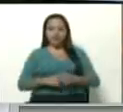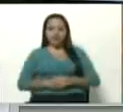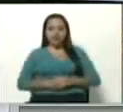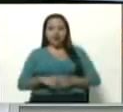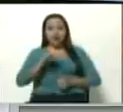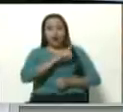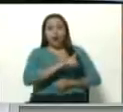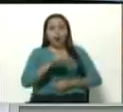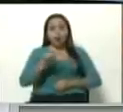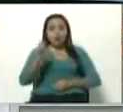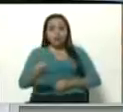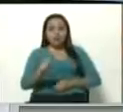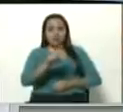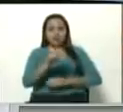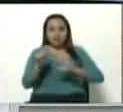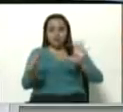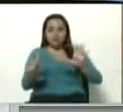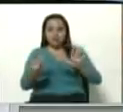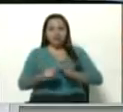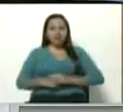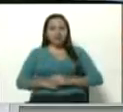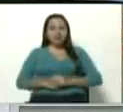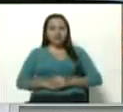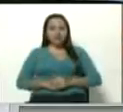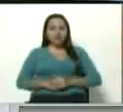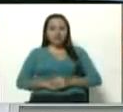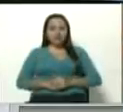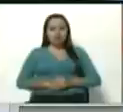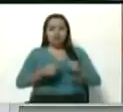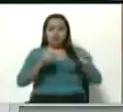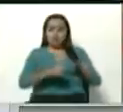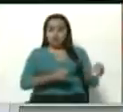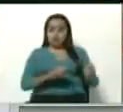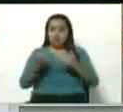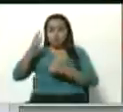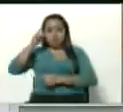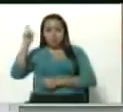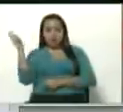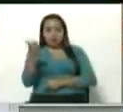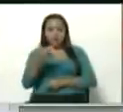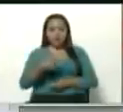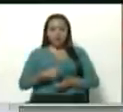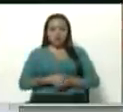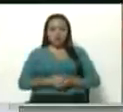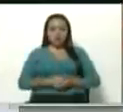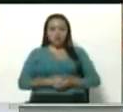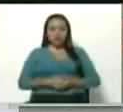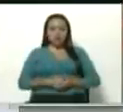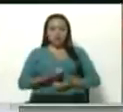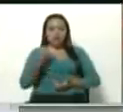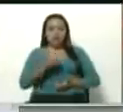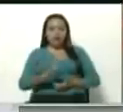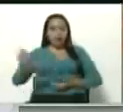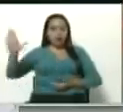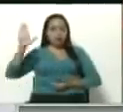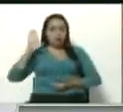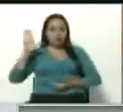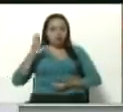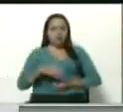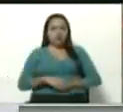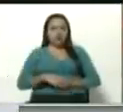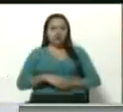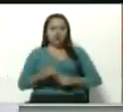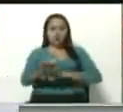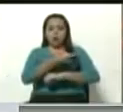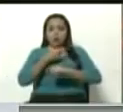11:15 minutos, 11:16, acaba de cambiar el dial. Ahora sí, vamos a trasladarnos al estado Guárico. Se lleva a cabo la juramentación del